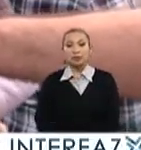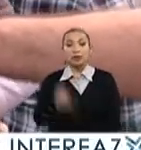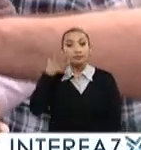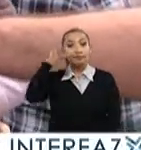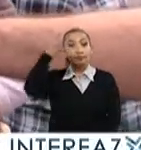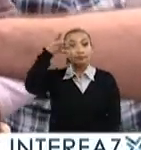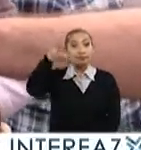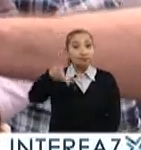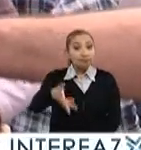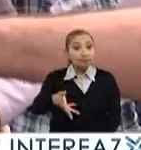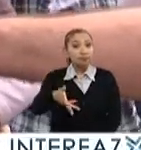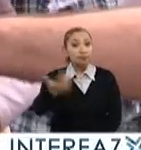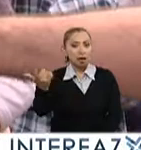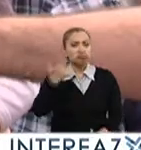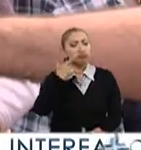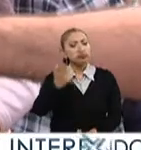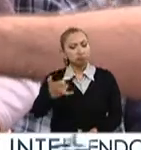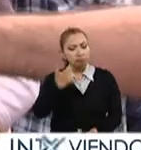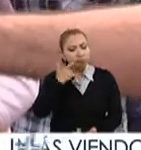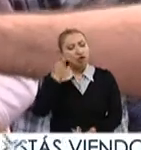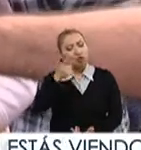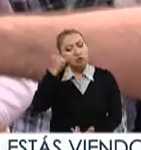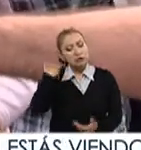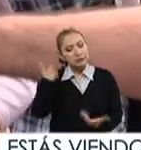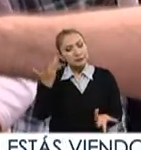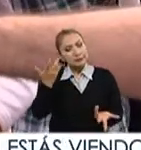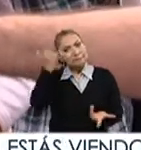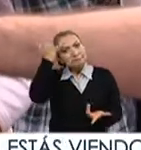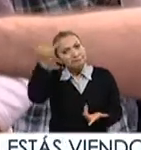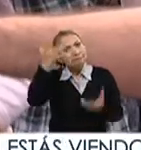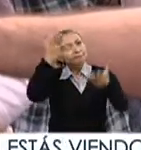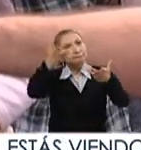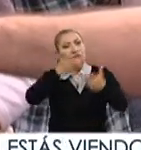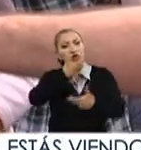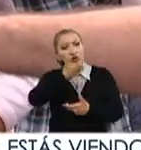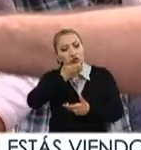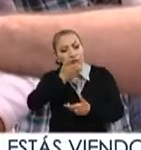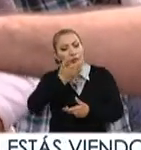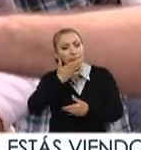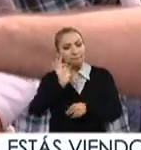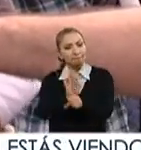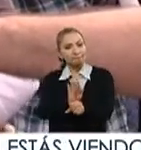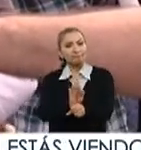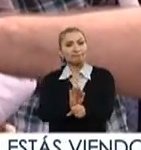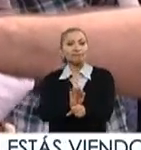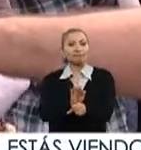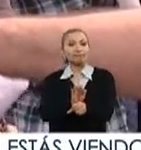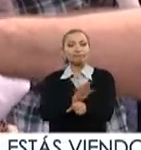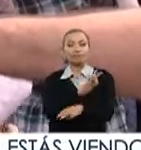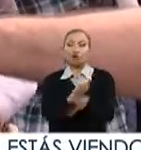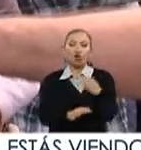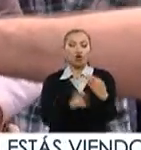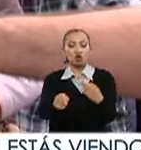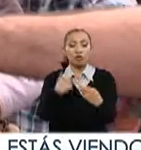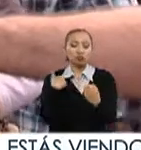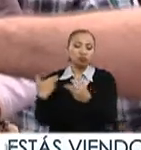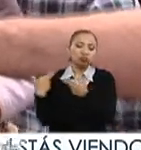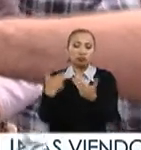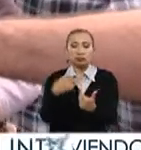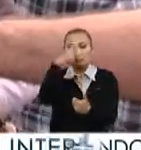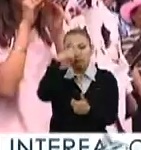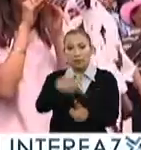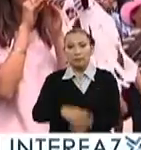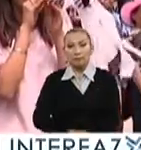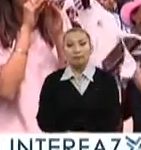en el futuro luchen por sus ideales, por sus costumbres y por todo lo que les pueda dar el